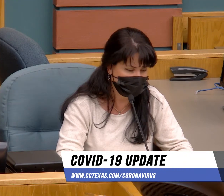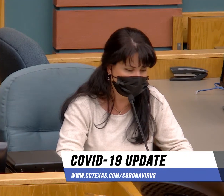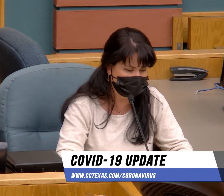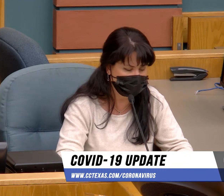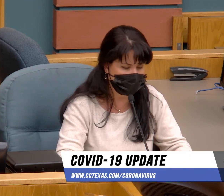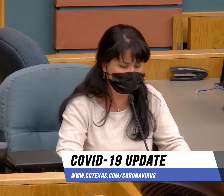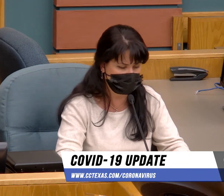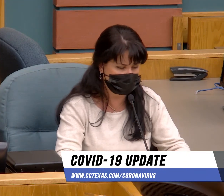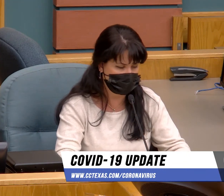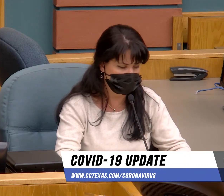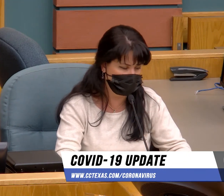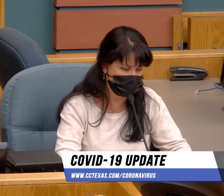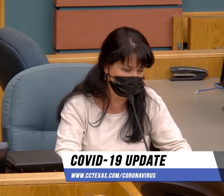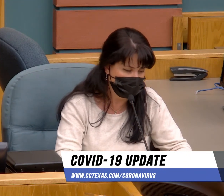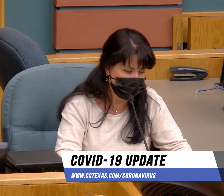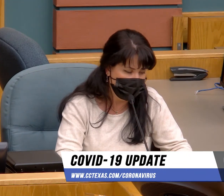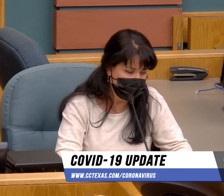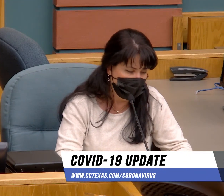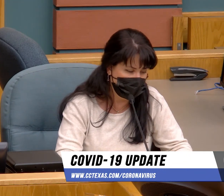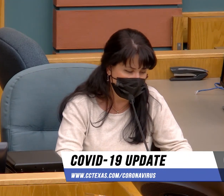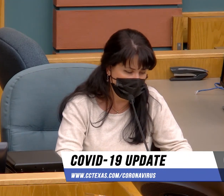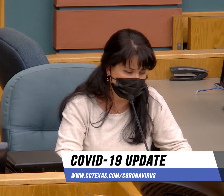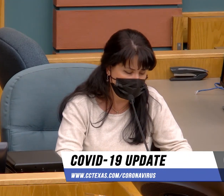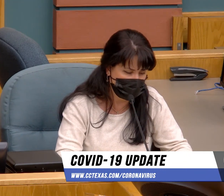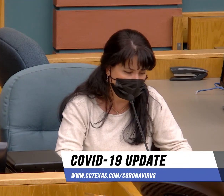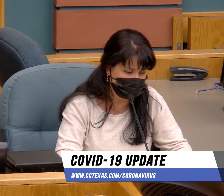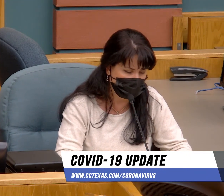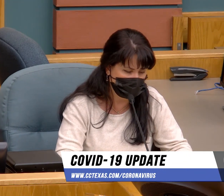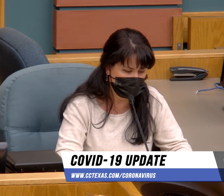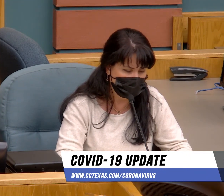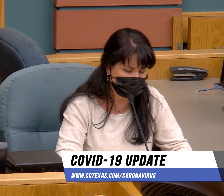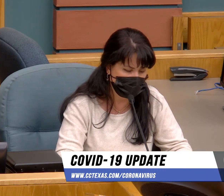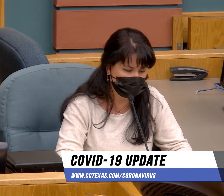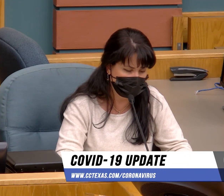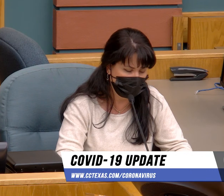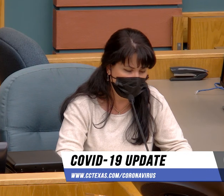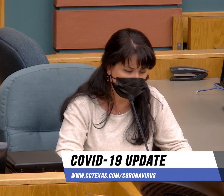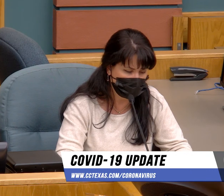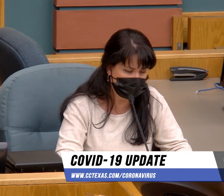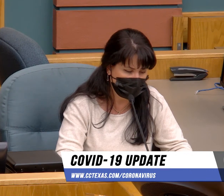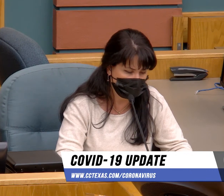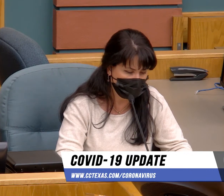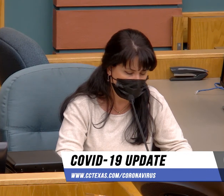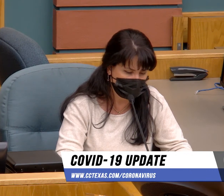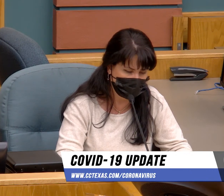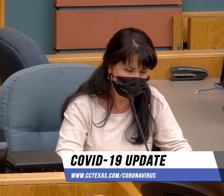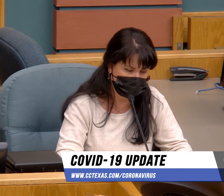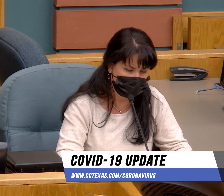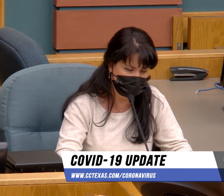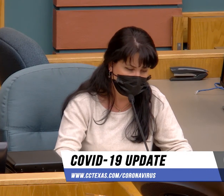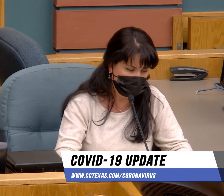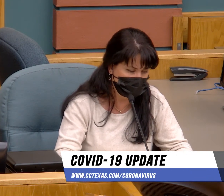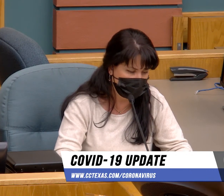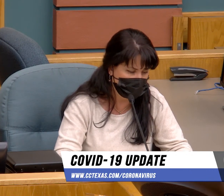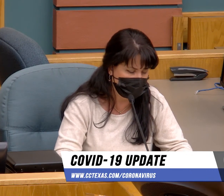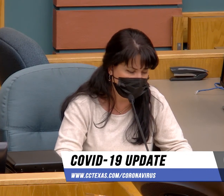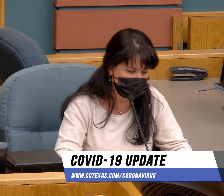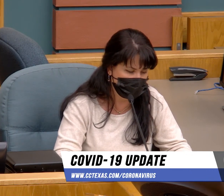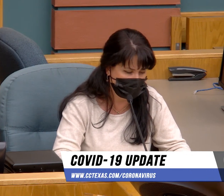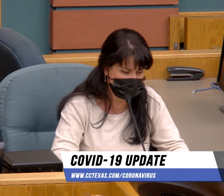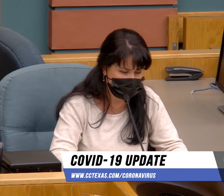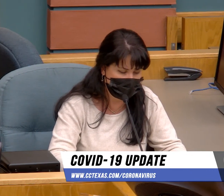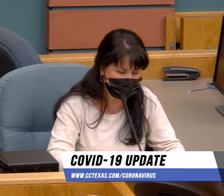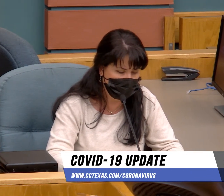99.99% de los casos nuevos en los Estados Unidos. En lo que va del mes de febrero son 2.344 casos nuevos por coronavirus. Los casos han